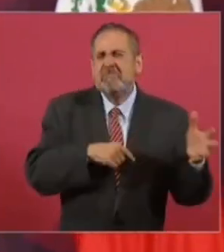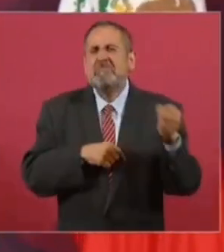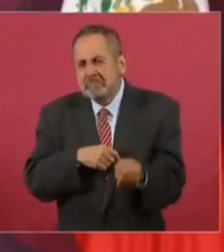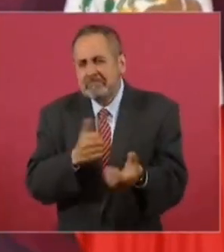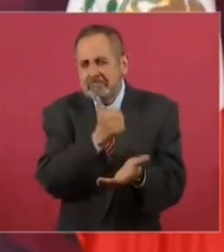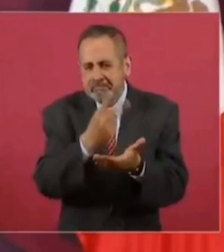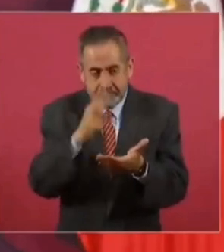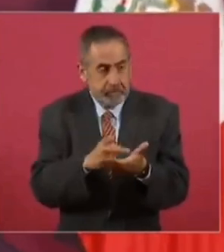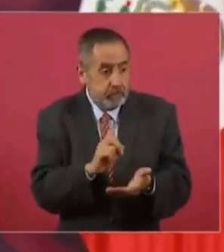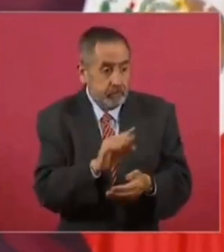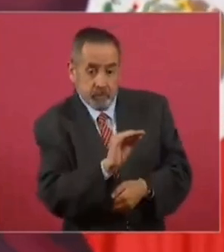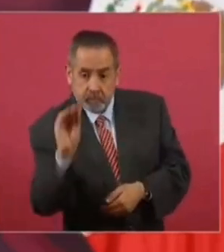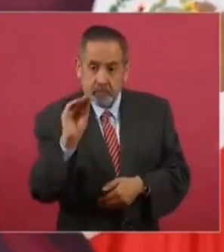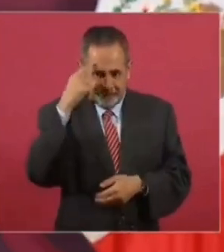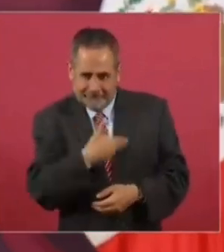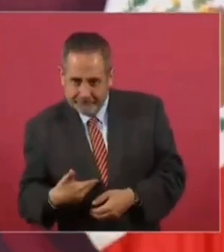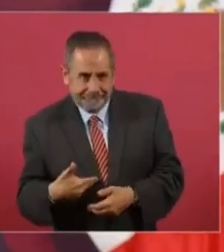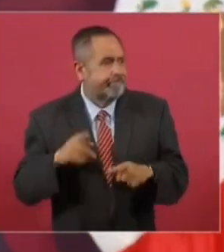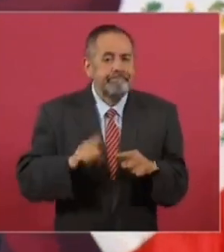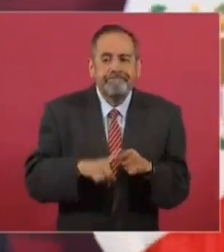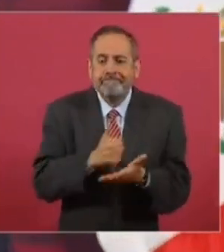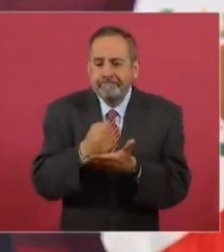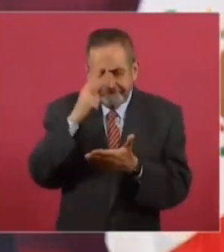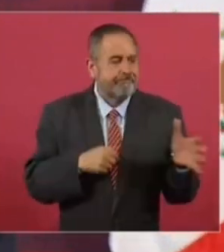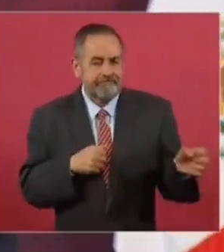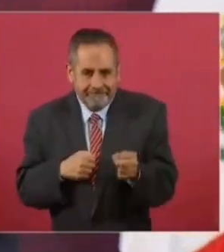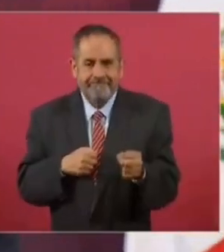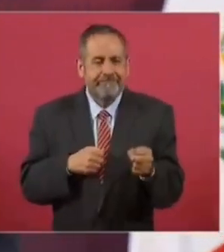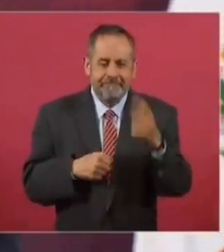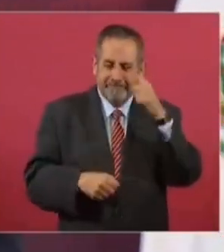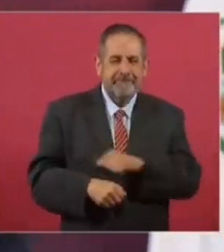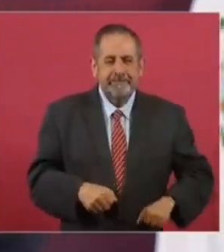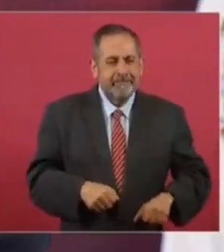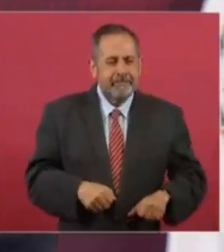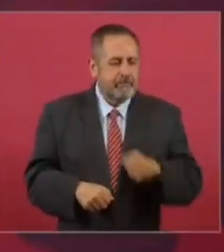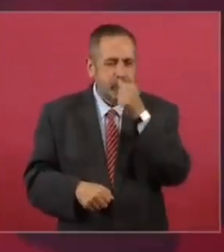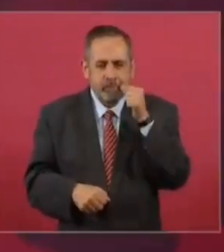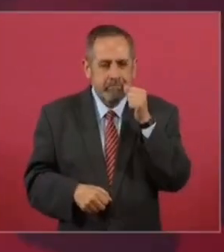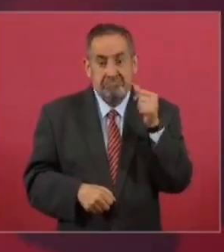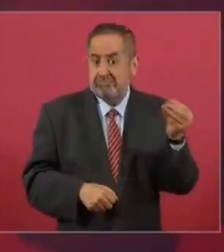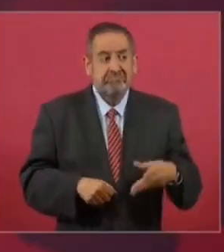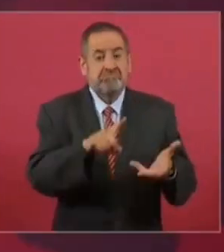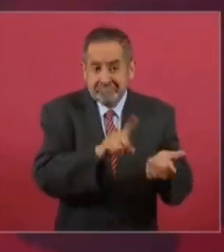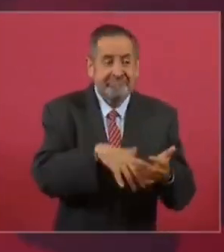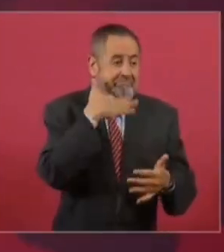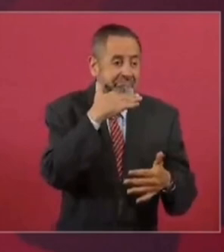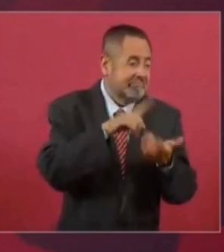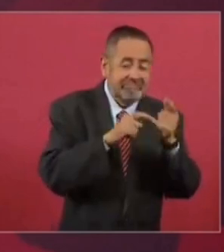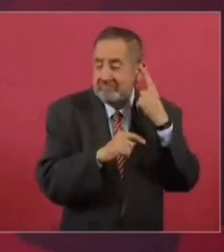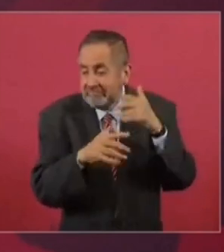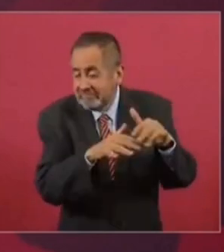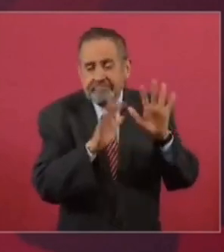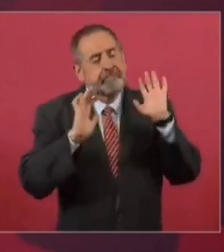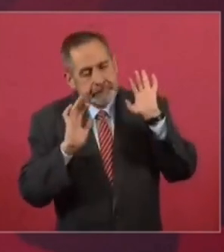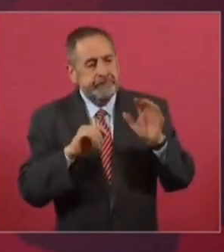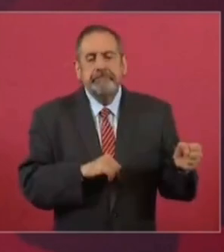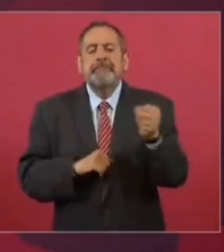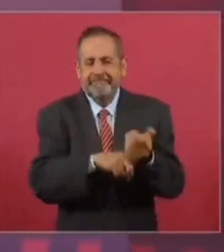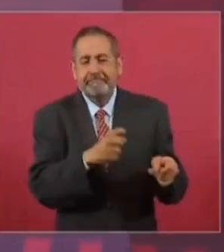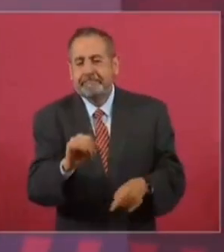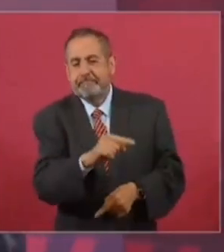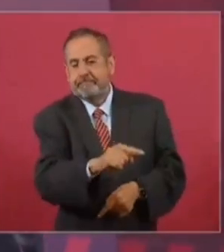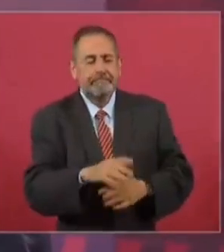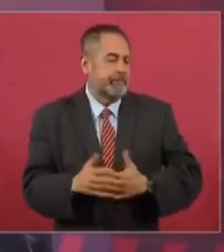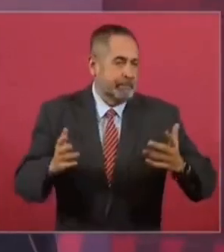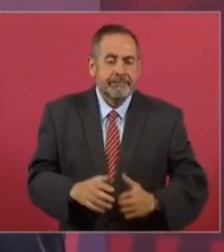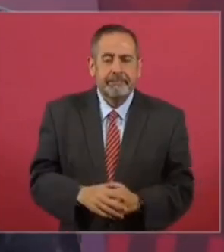acuerdan que el delegado de Benito Juárez, a pesar de los escándalos de corrupción, pero son de las cosas que suceden,